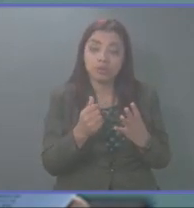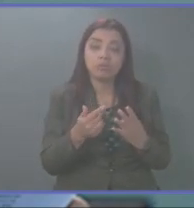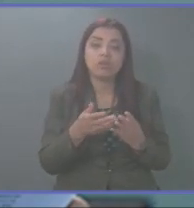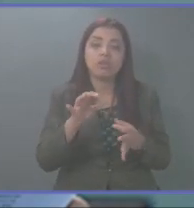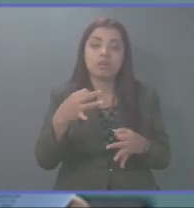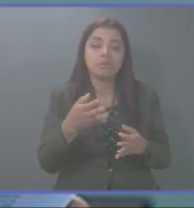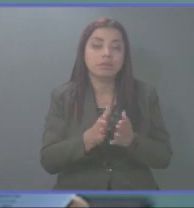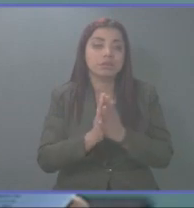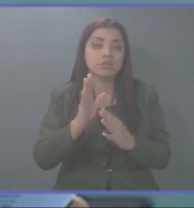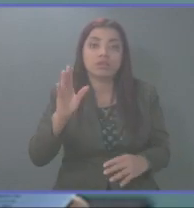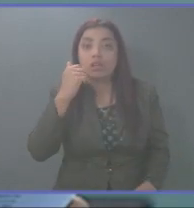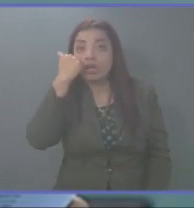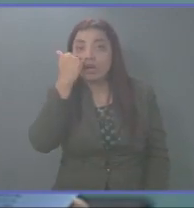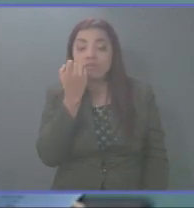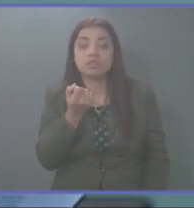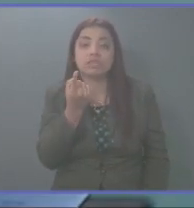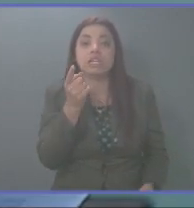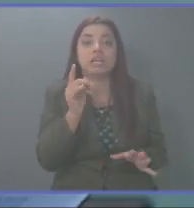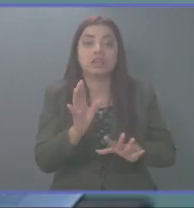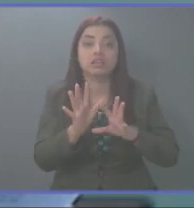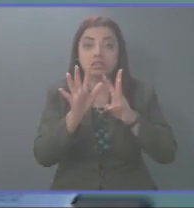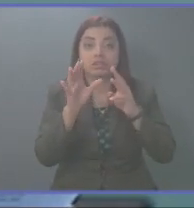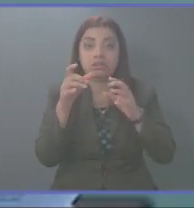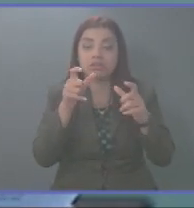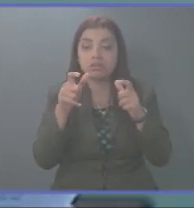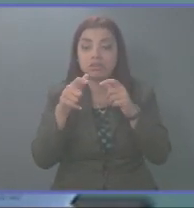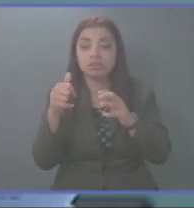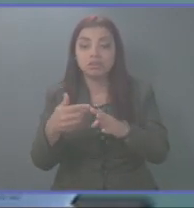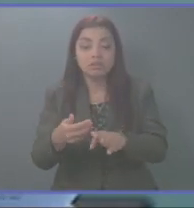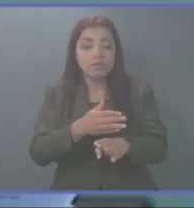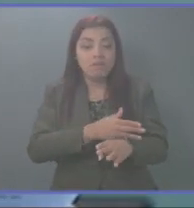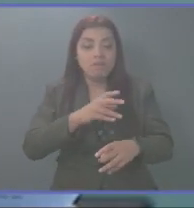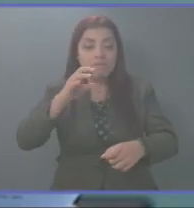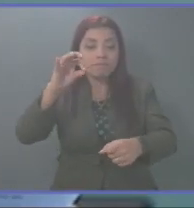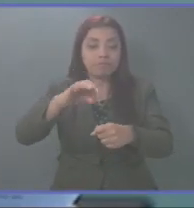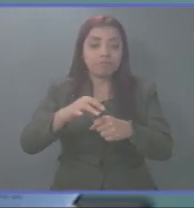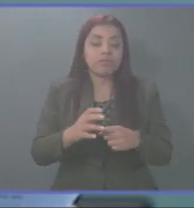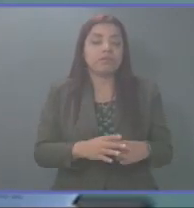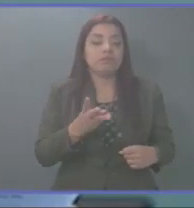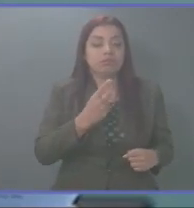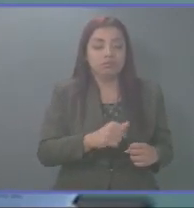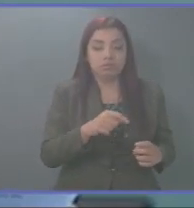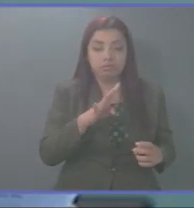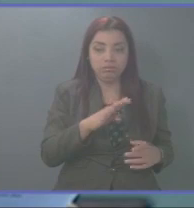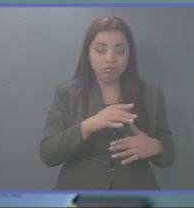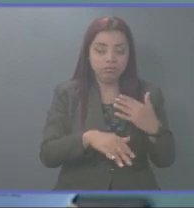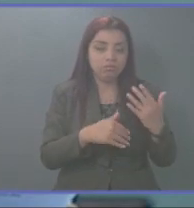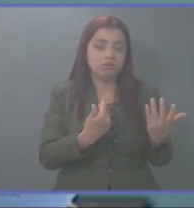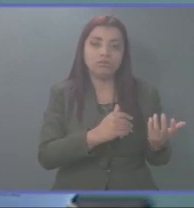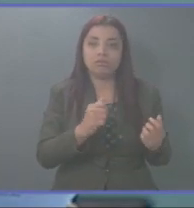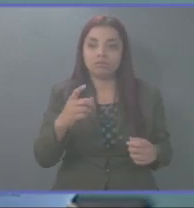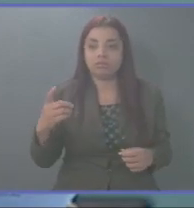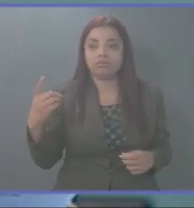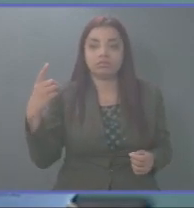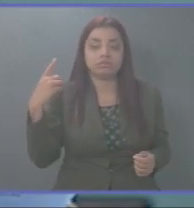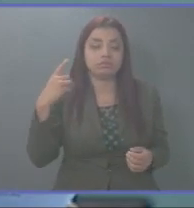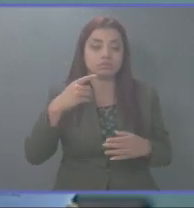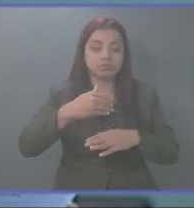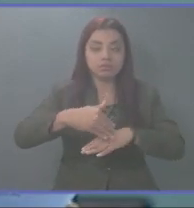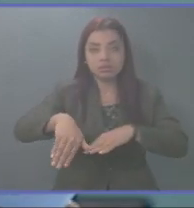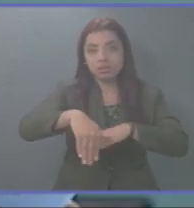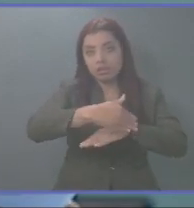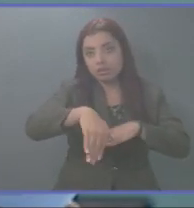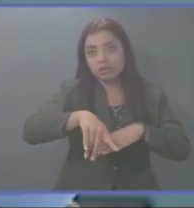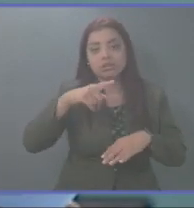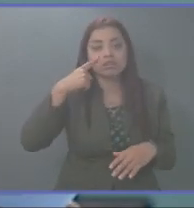caso de los jóvenes que cumplirán 18 años antes de la fecha de las elecciones. 4. Dirección completa de residencia en el exterior.